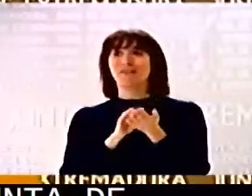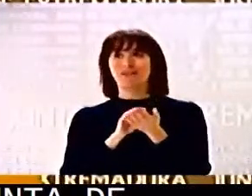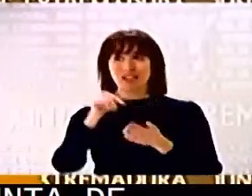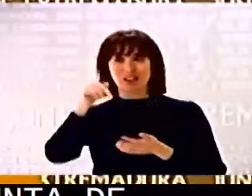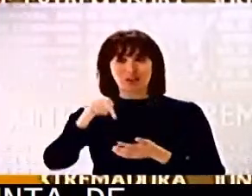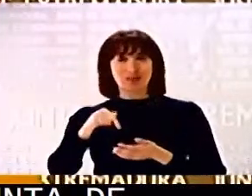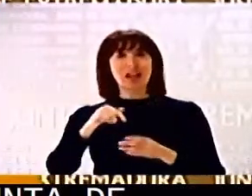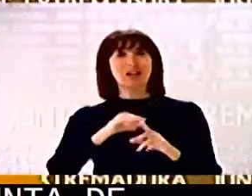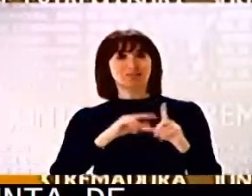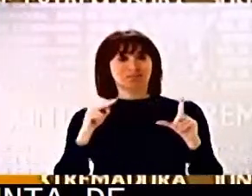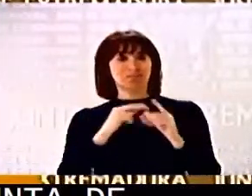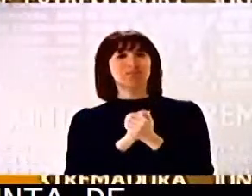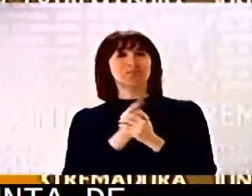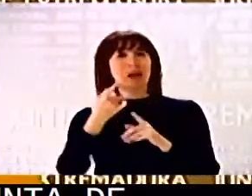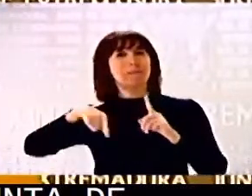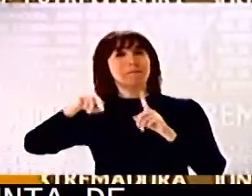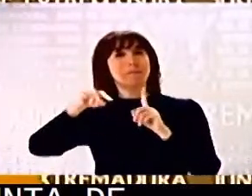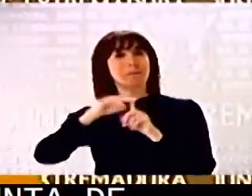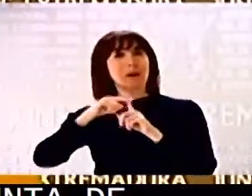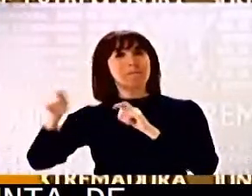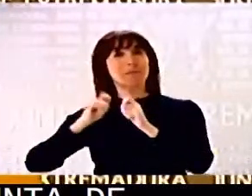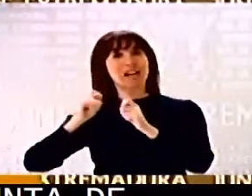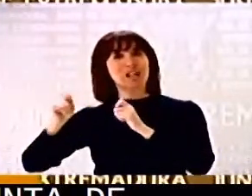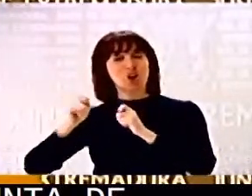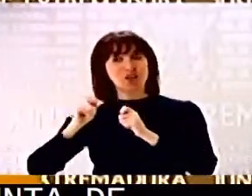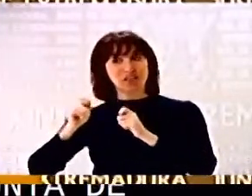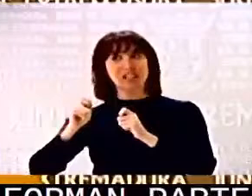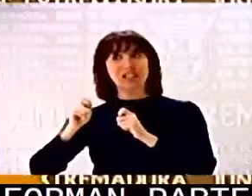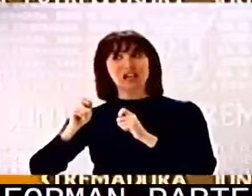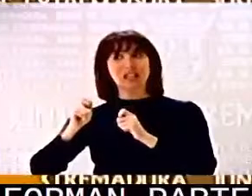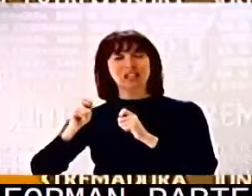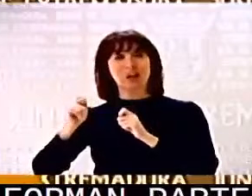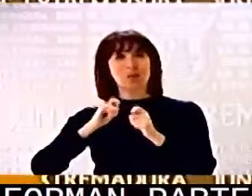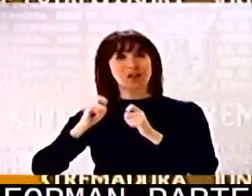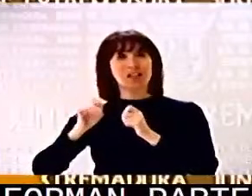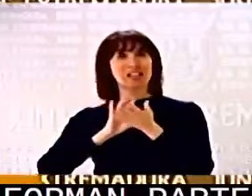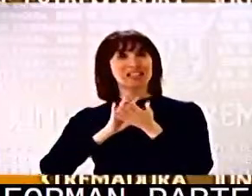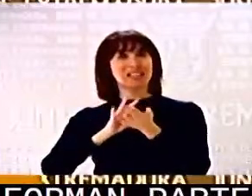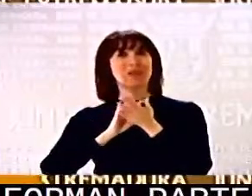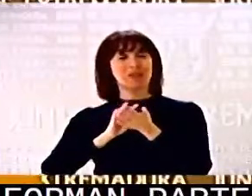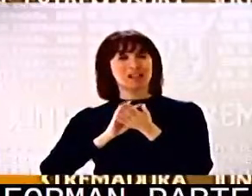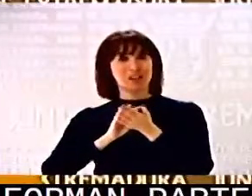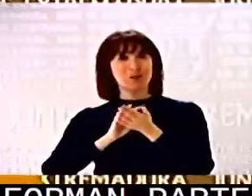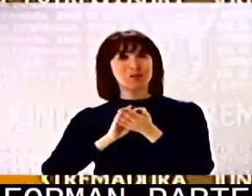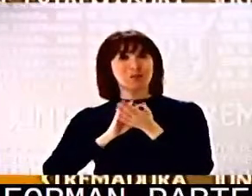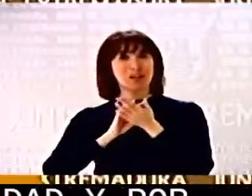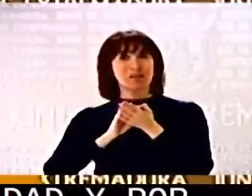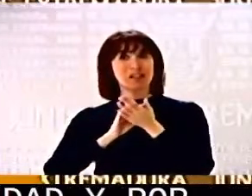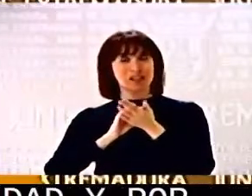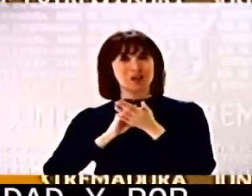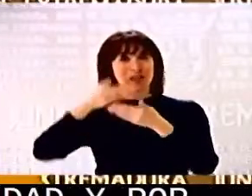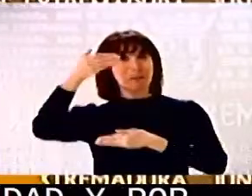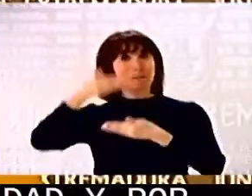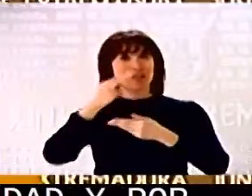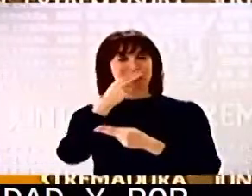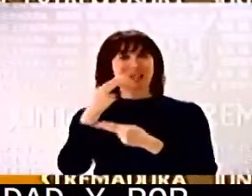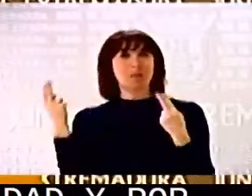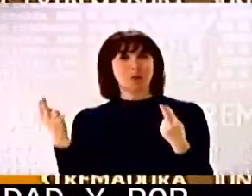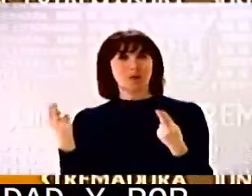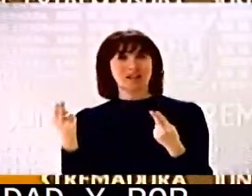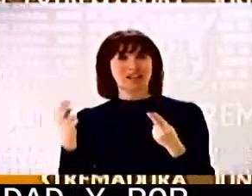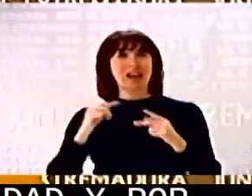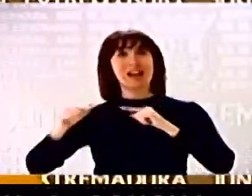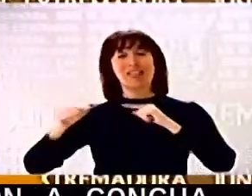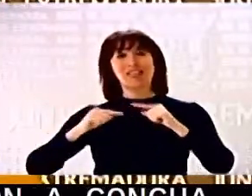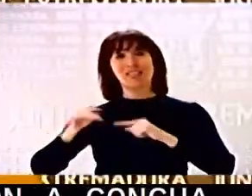por supuesto, a todos los periodistas que forman parte del Servicio de Prensa y Publicidad y, por supuesto, a la directora de Comunicación, a Concha